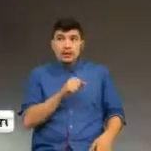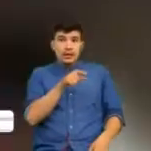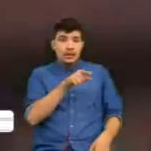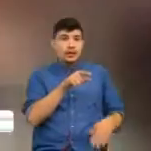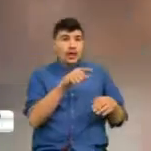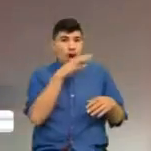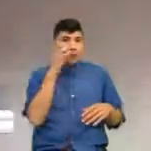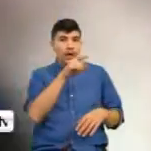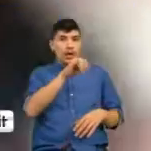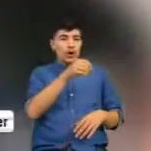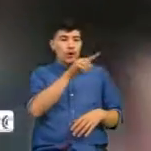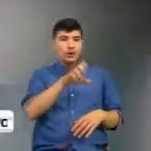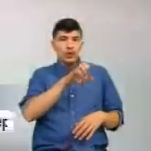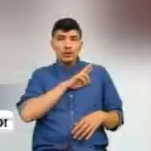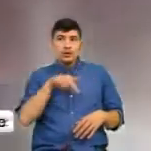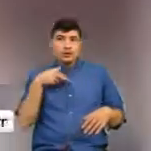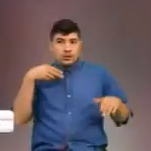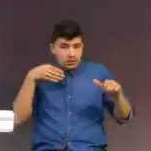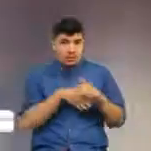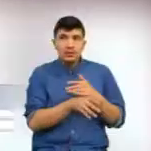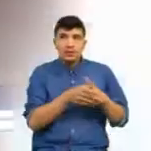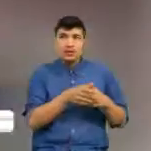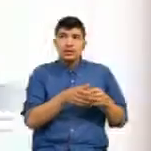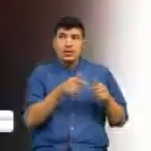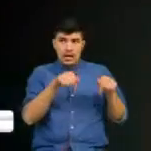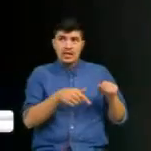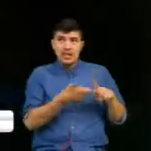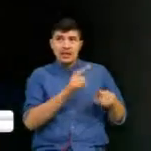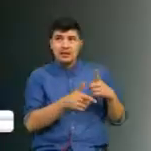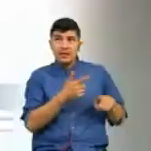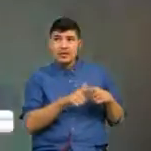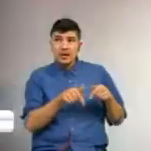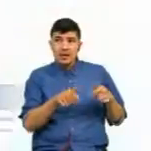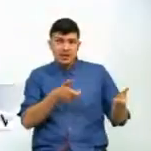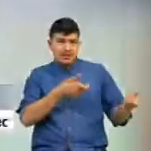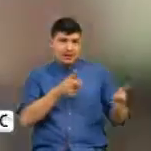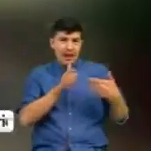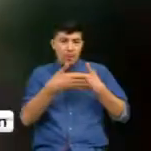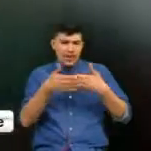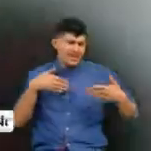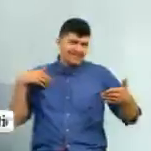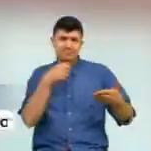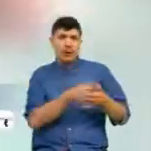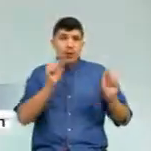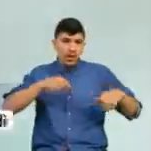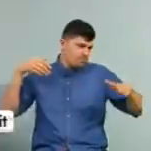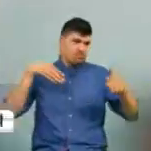y entonces procedimos con Chucho Villar y otros amigos de acá de la cuadra a tumbar la puerta para poder